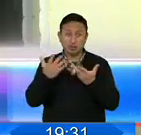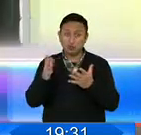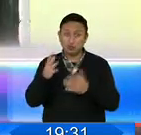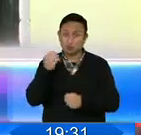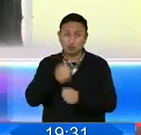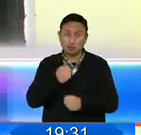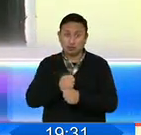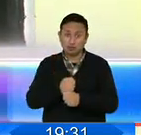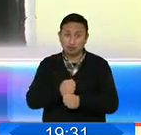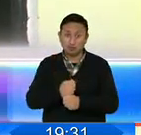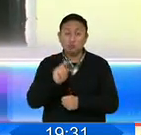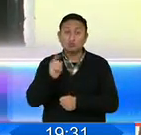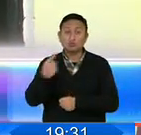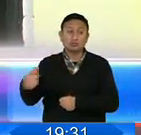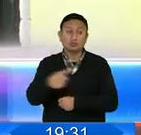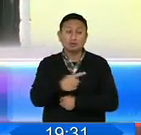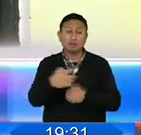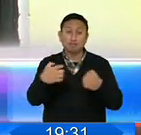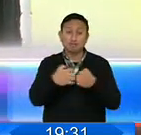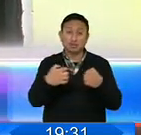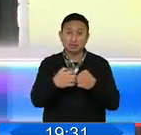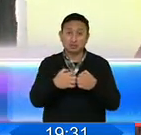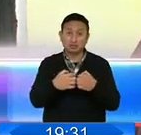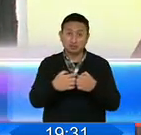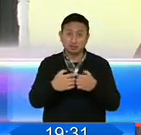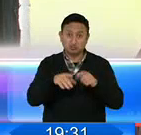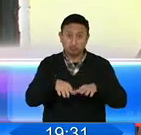Son las fuentes de esas maquinitas que cosen.